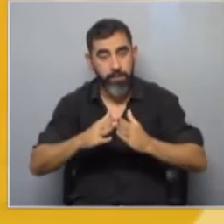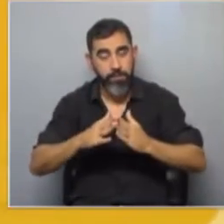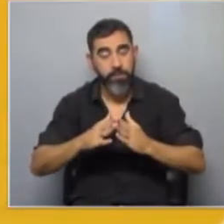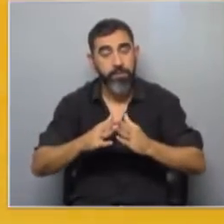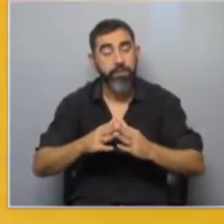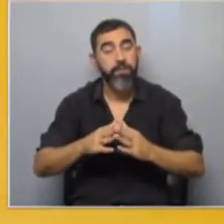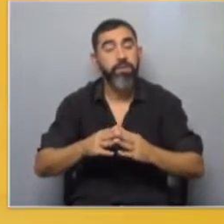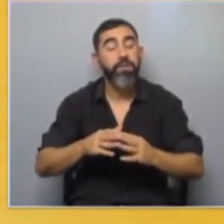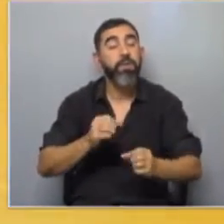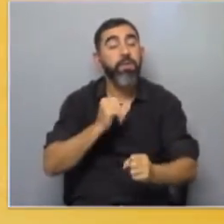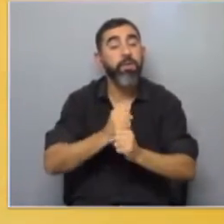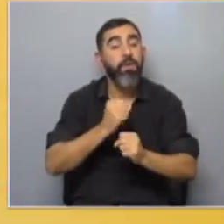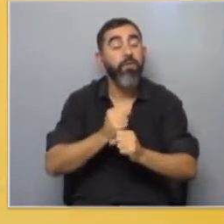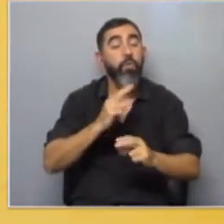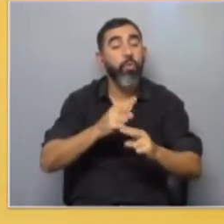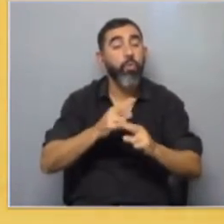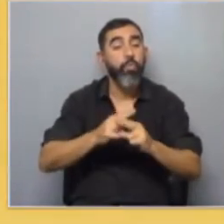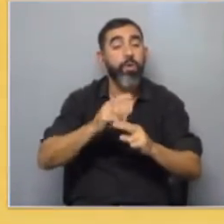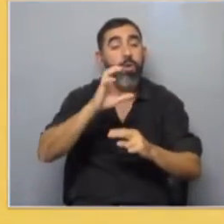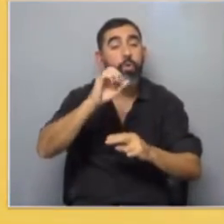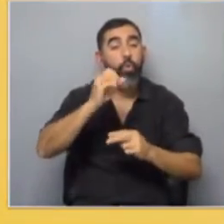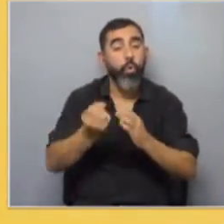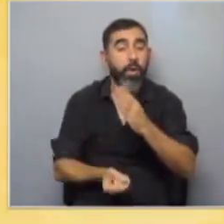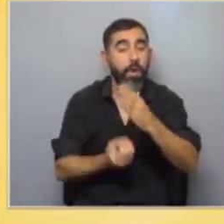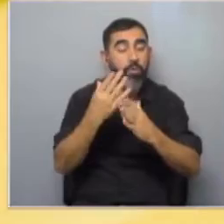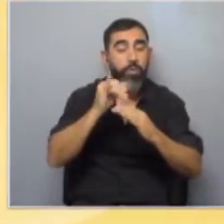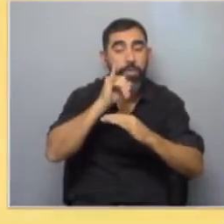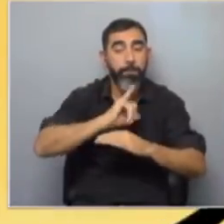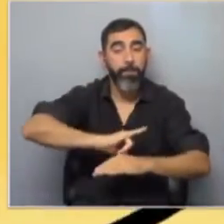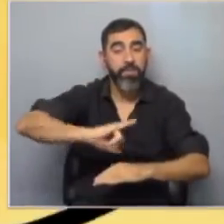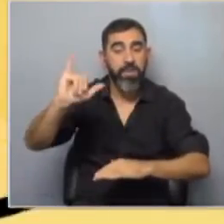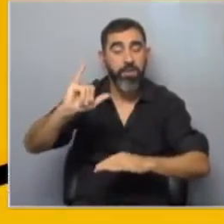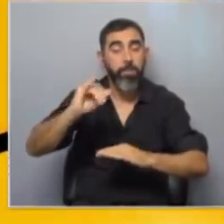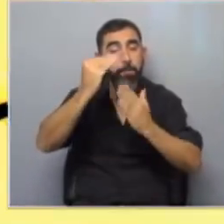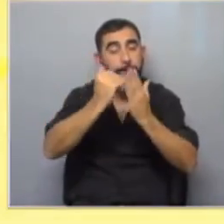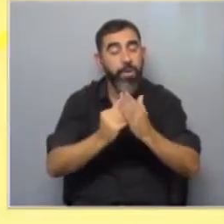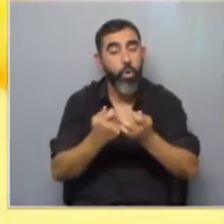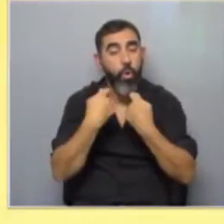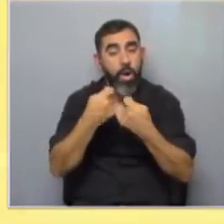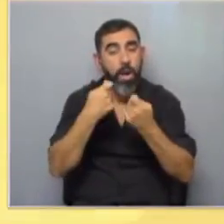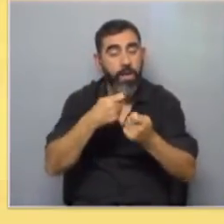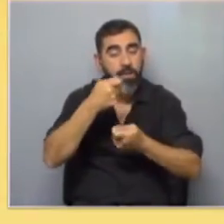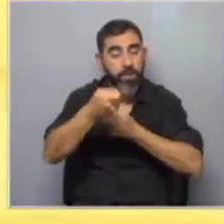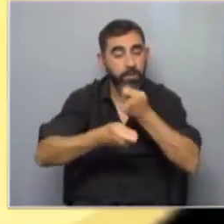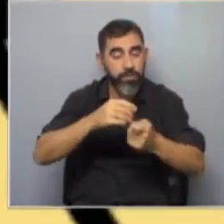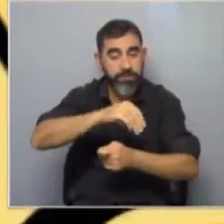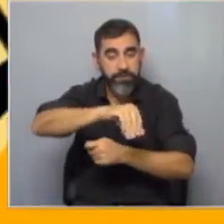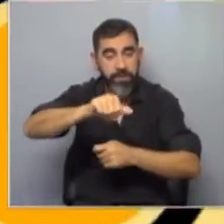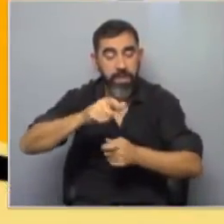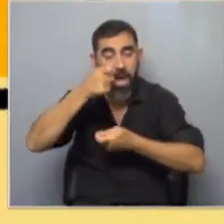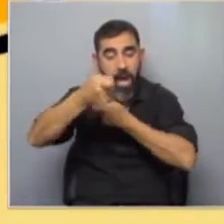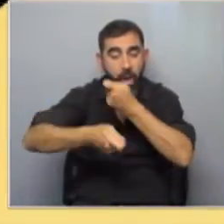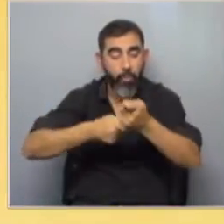llama Co-creación de mensajes orientados a reducir el uso de sal discrecional, aportes para el diseño de estrategias